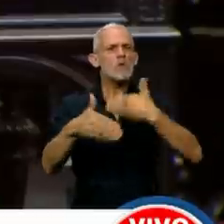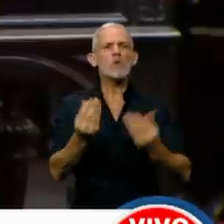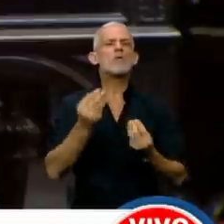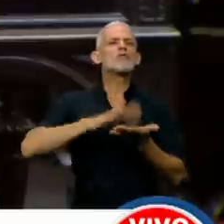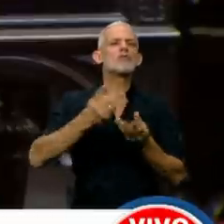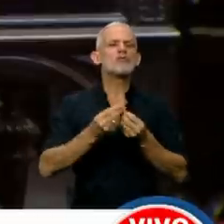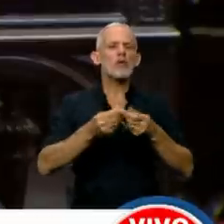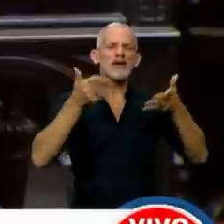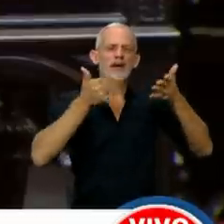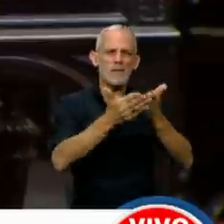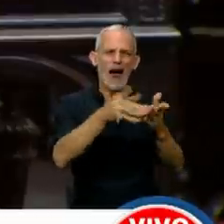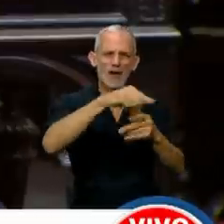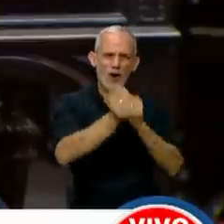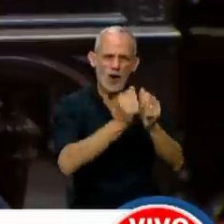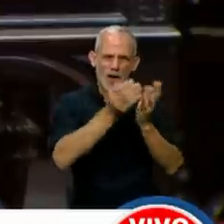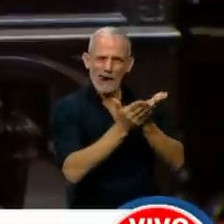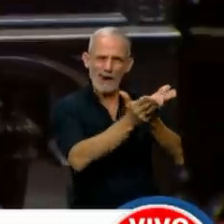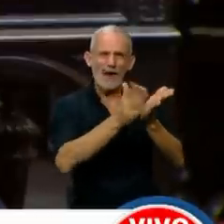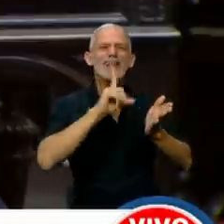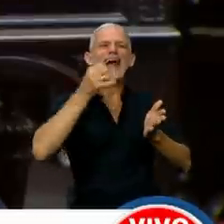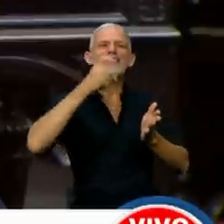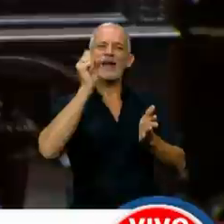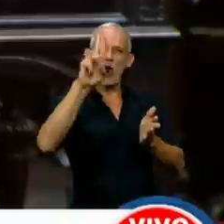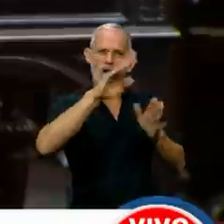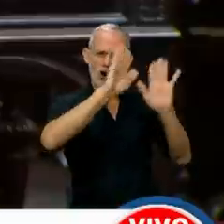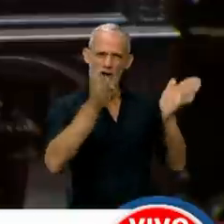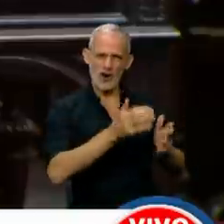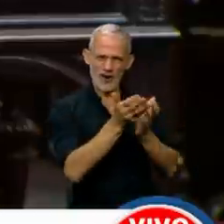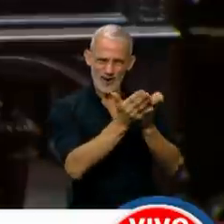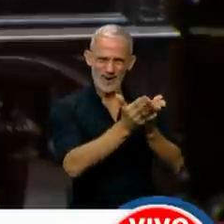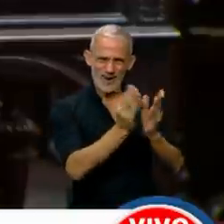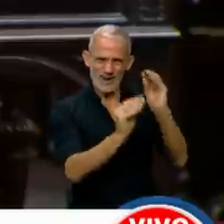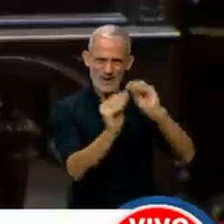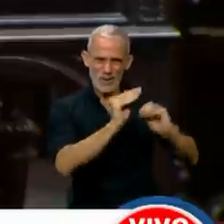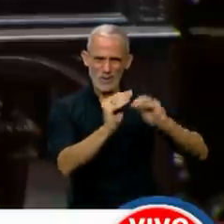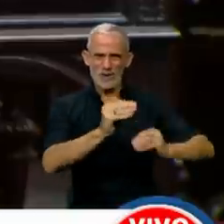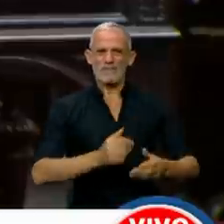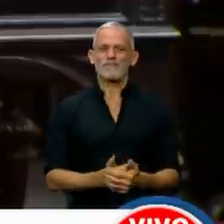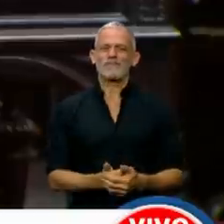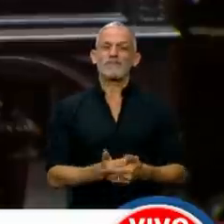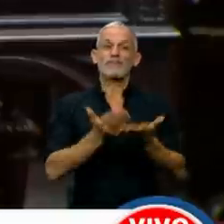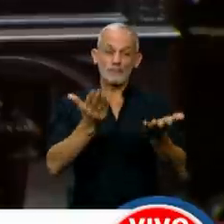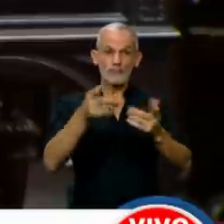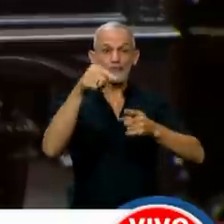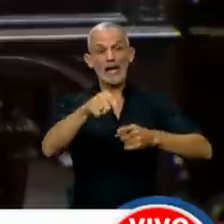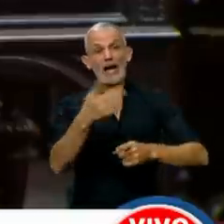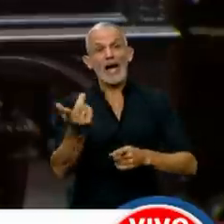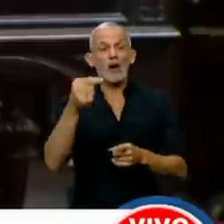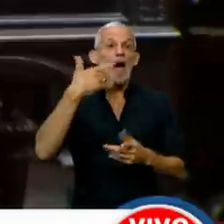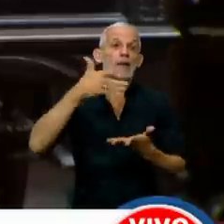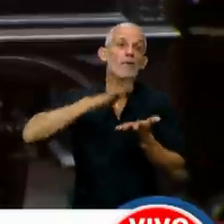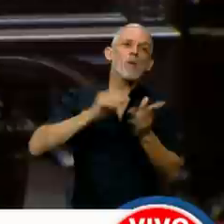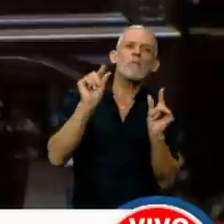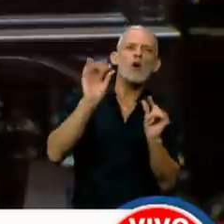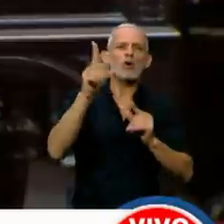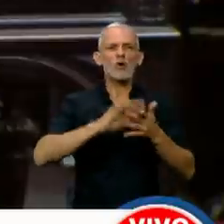alrededor de los astilleros tandanor en síntesis presidente me parece que era un tema estratégico del cual hablamos poco como en la